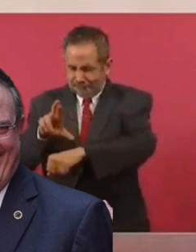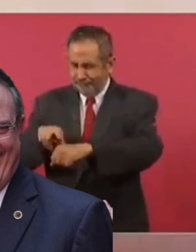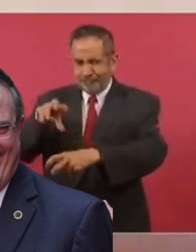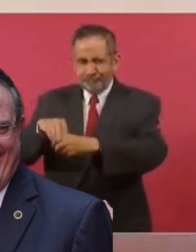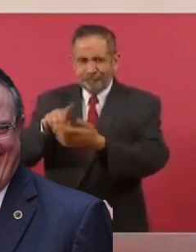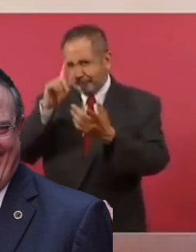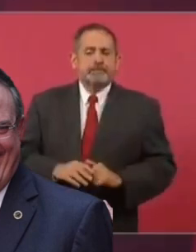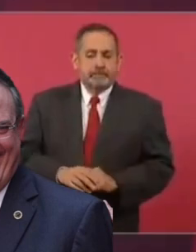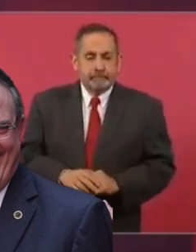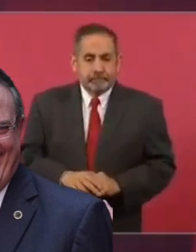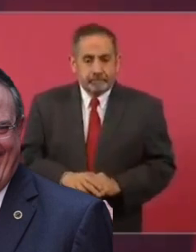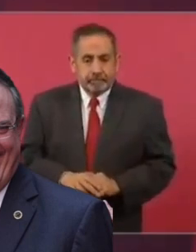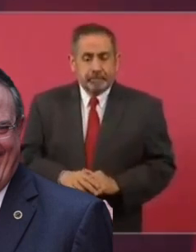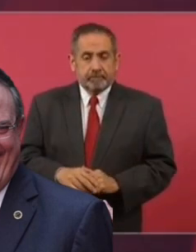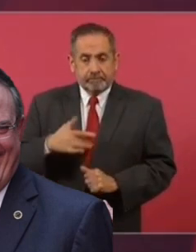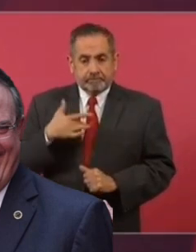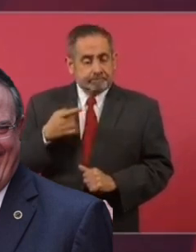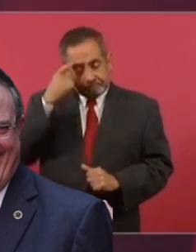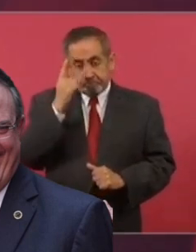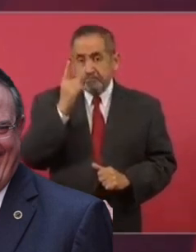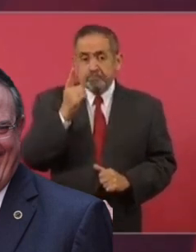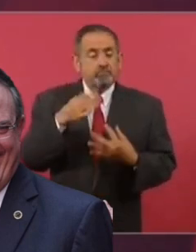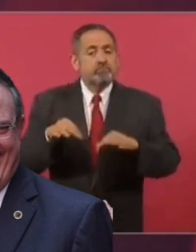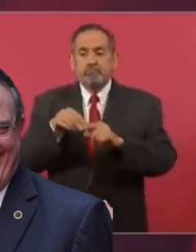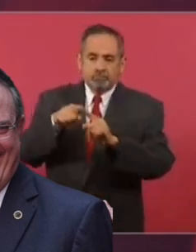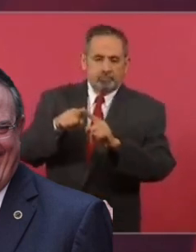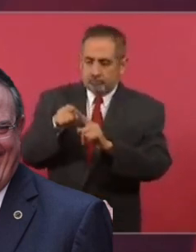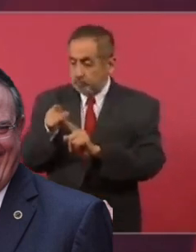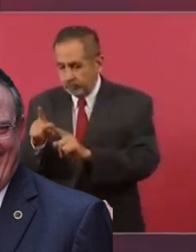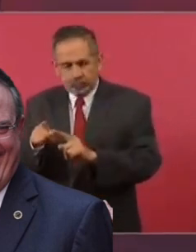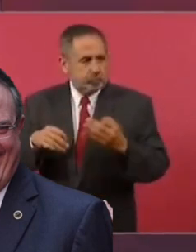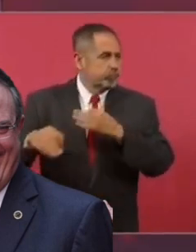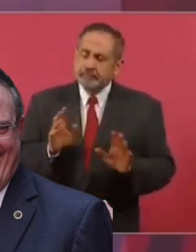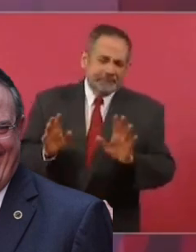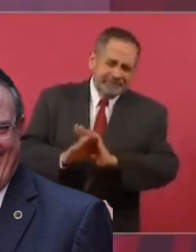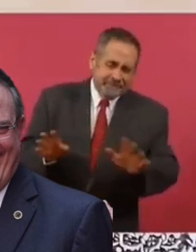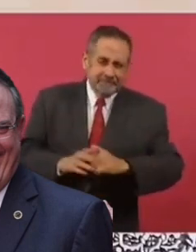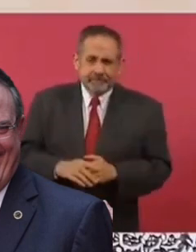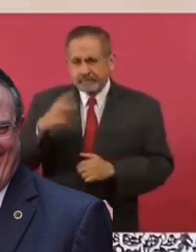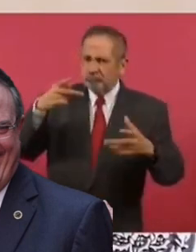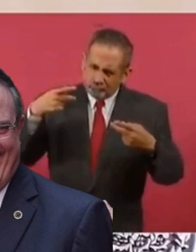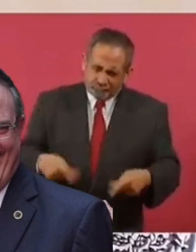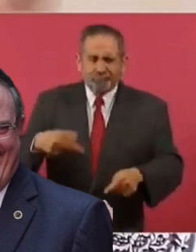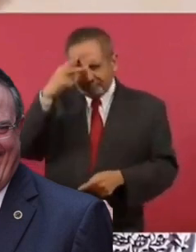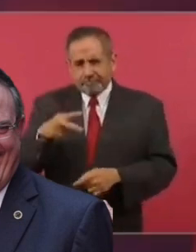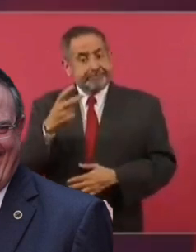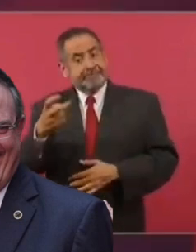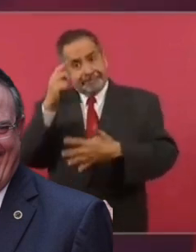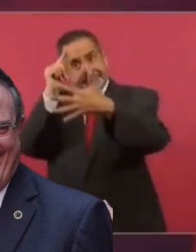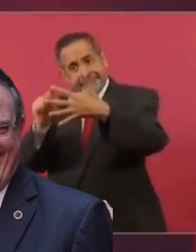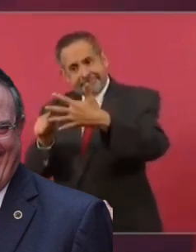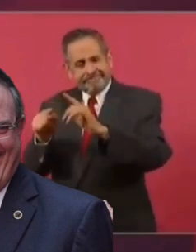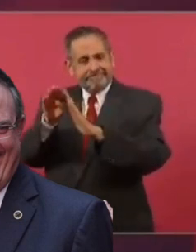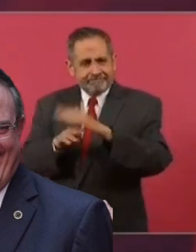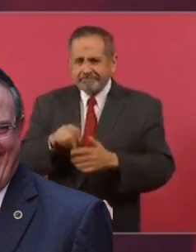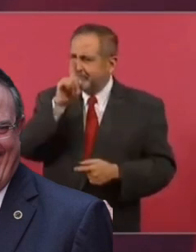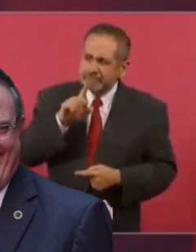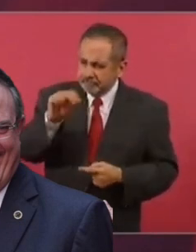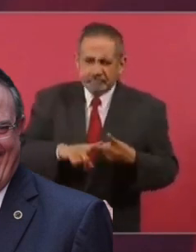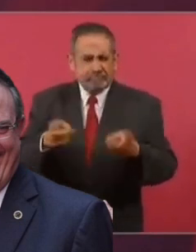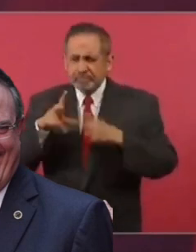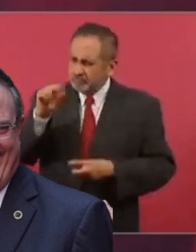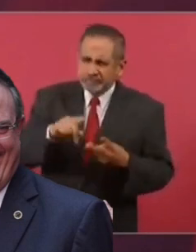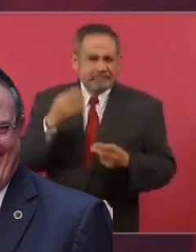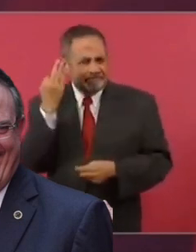coordinadores de la transformación. Me parece, no solo en este caso, sino en todos, que es importante la unidad, que México sea de todos. Esos son ideales, son principios, el no mentir, no robar,